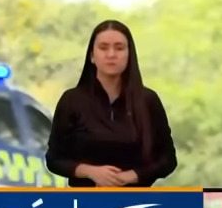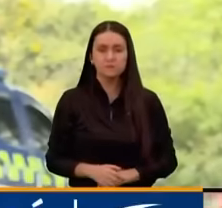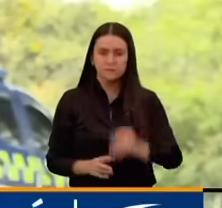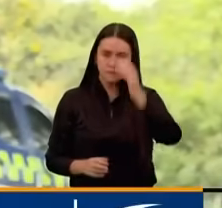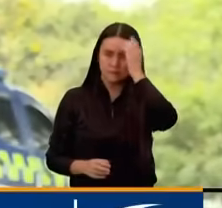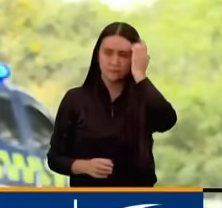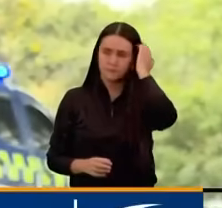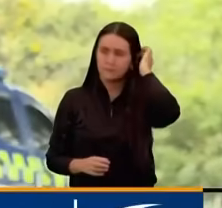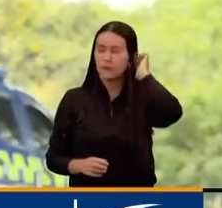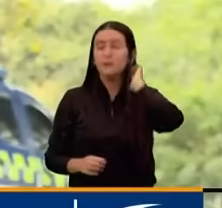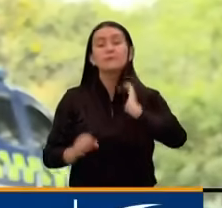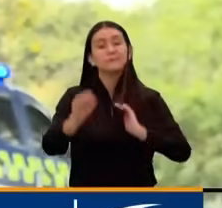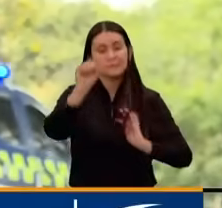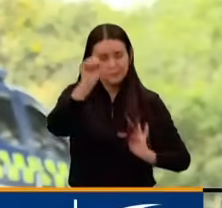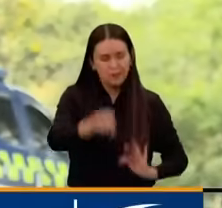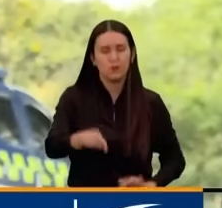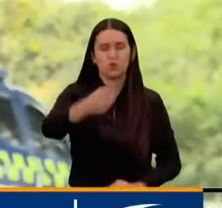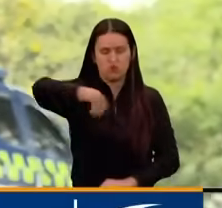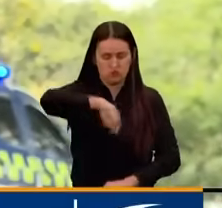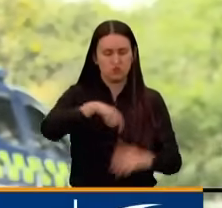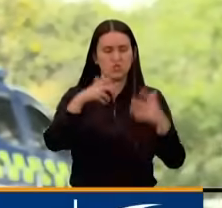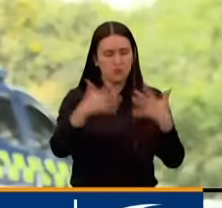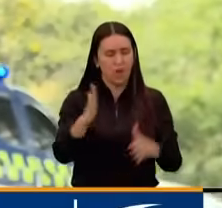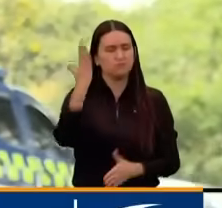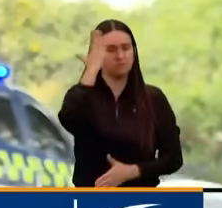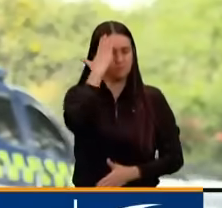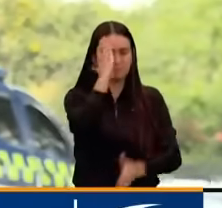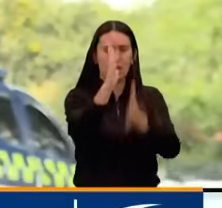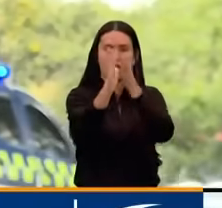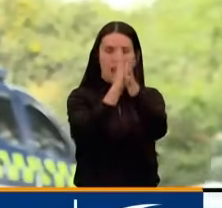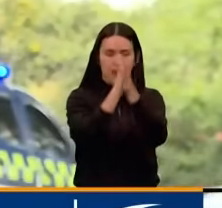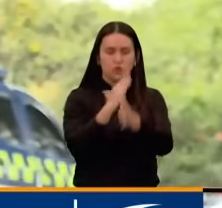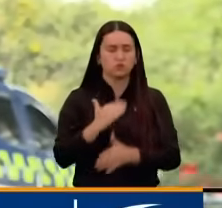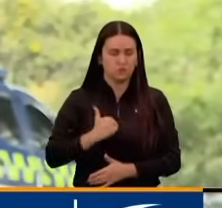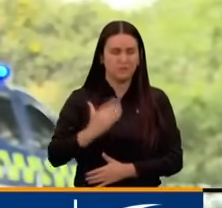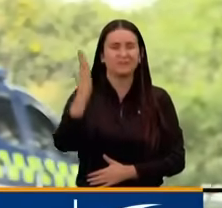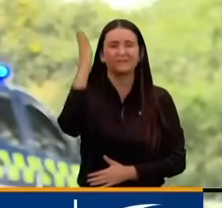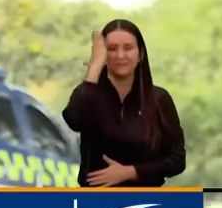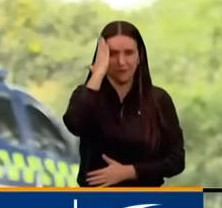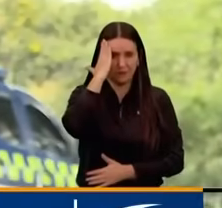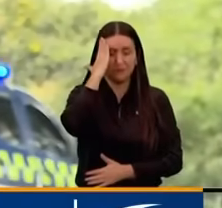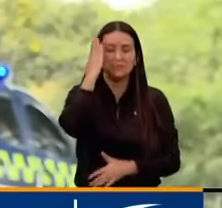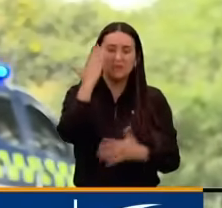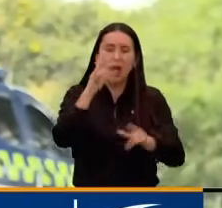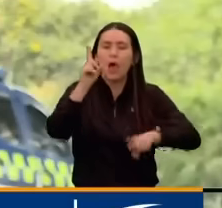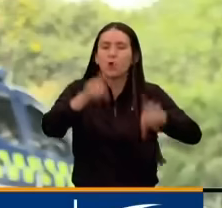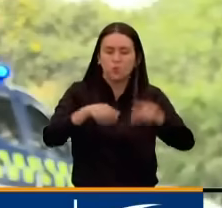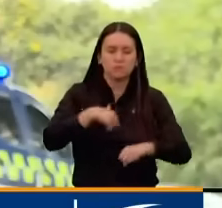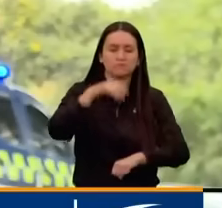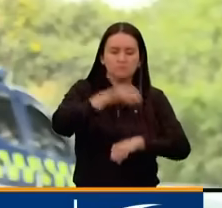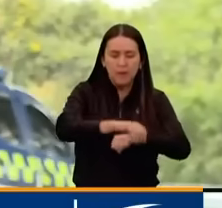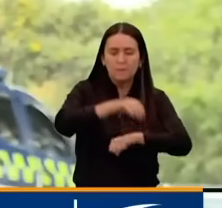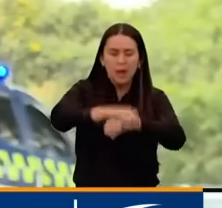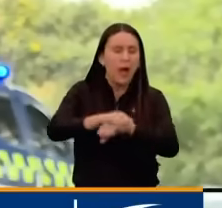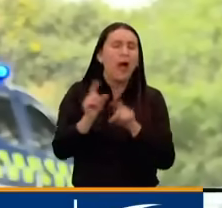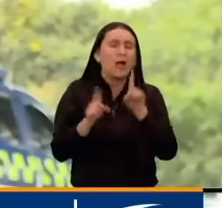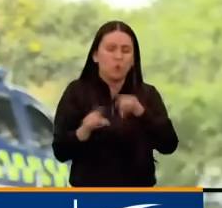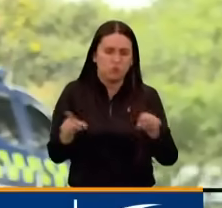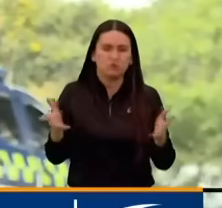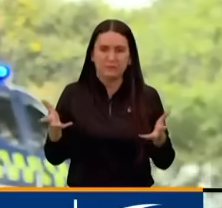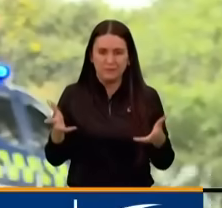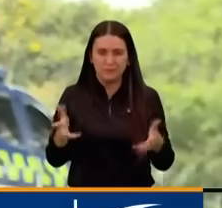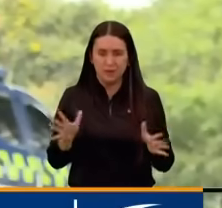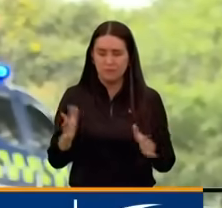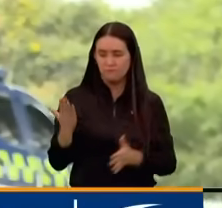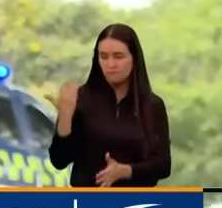Sí se está trabajando, sí se tienen informaciones importantes con el fin de dar algunas capturas en los hechos que se han venido presentando en los